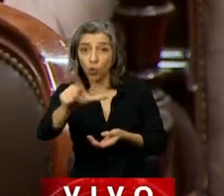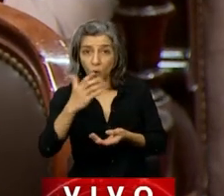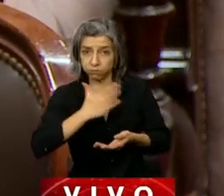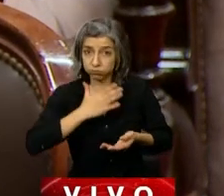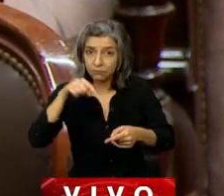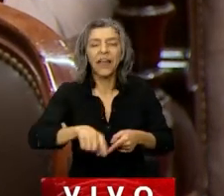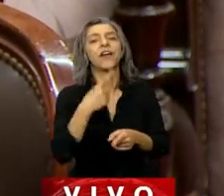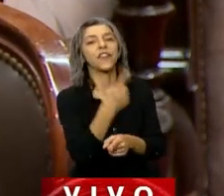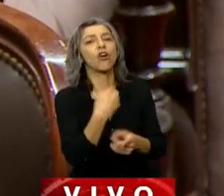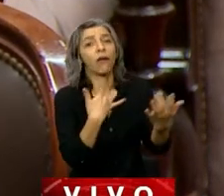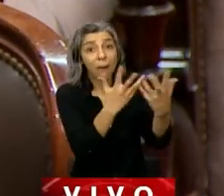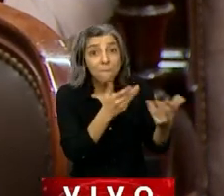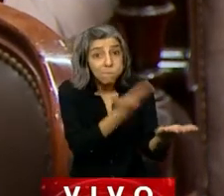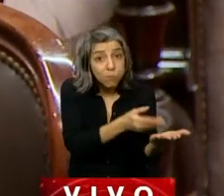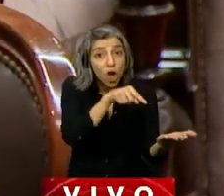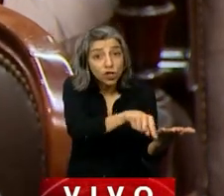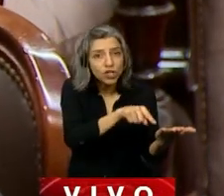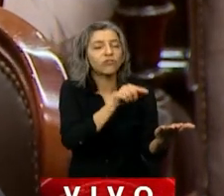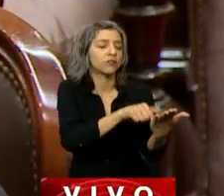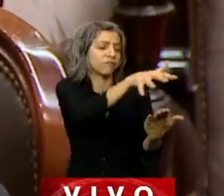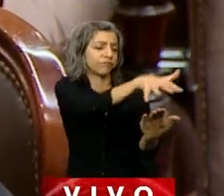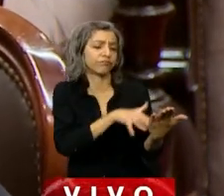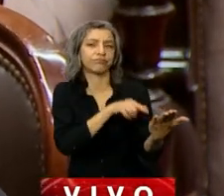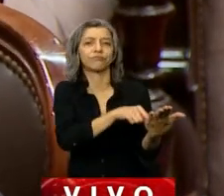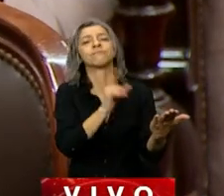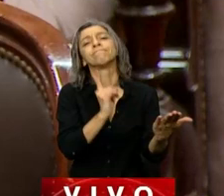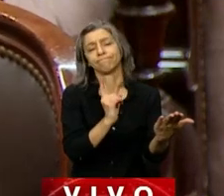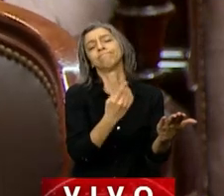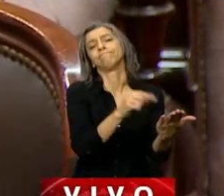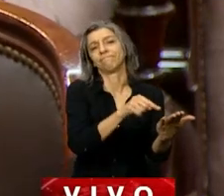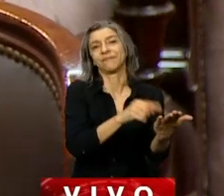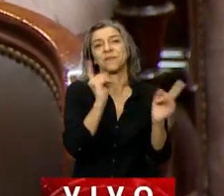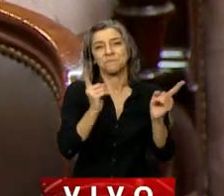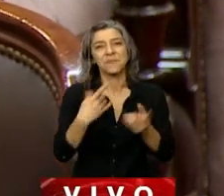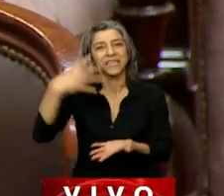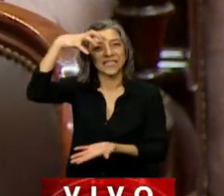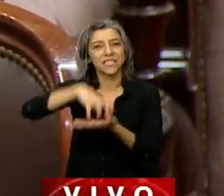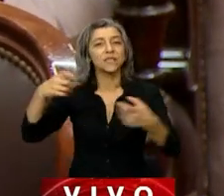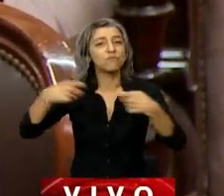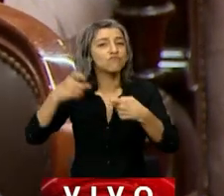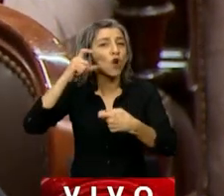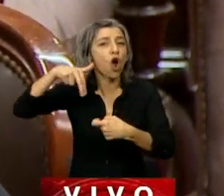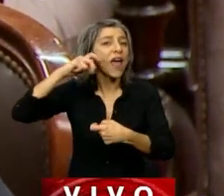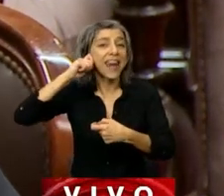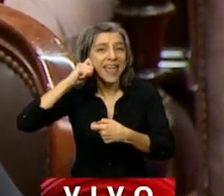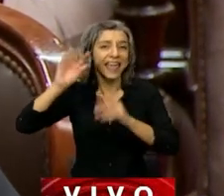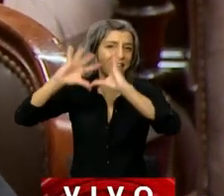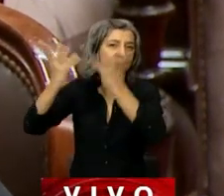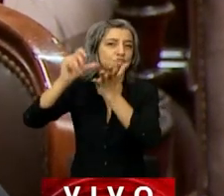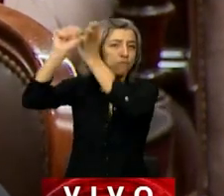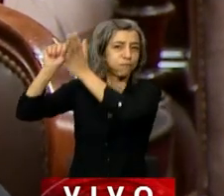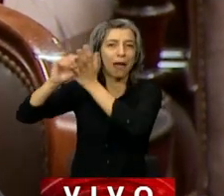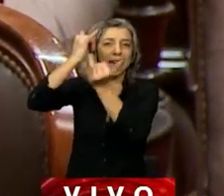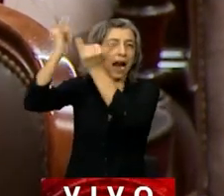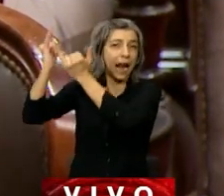el proyecto de Camaño está íntegramente elaborado por la Wildlife Conservation Society, una ONG internacional